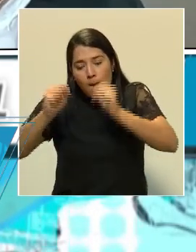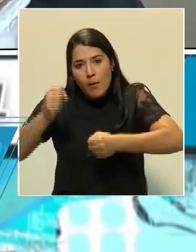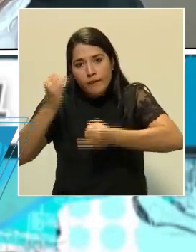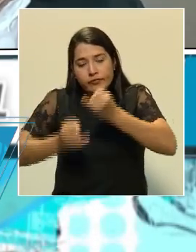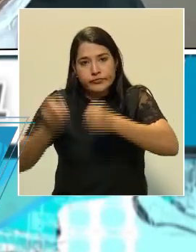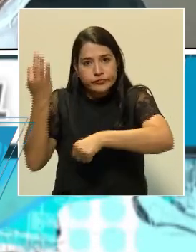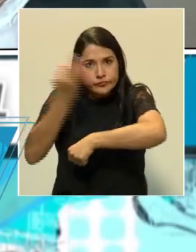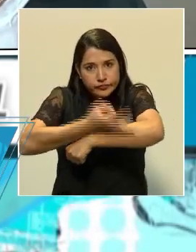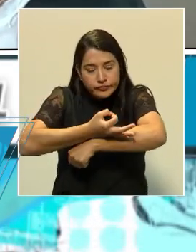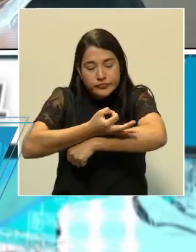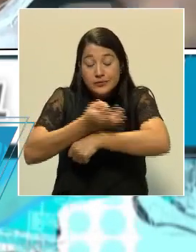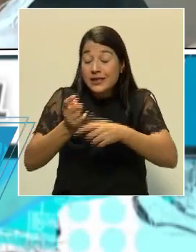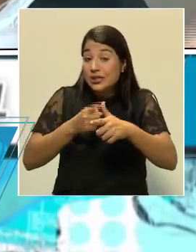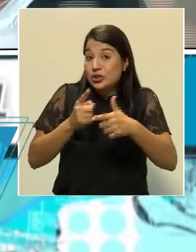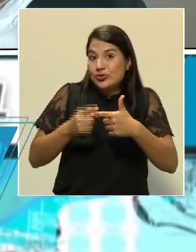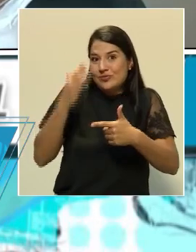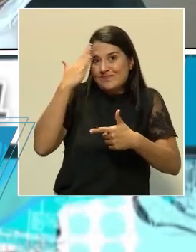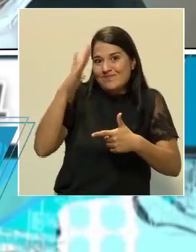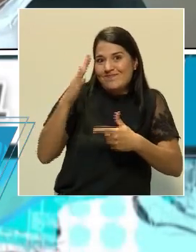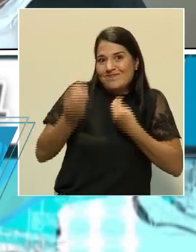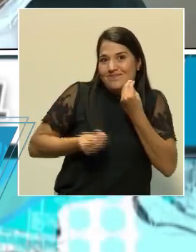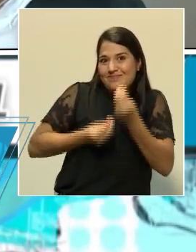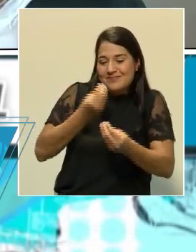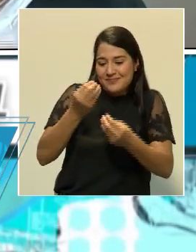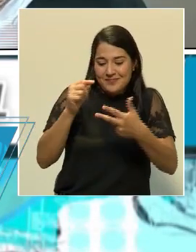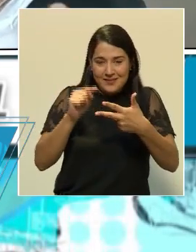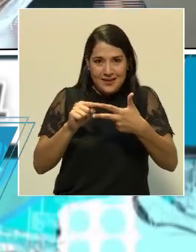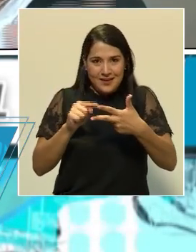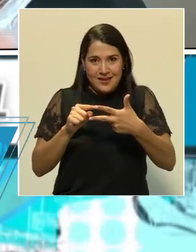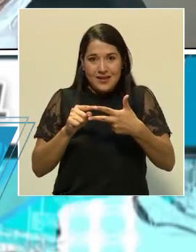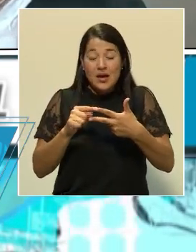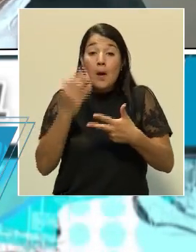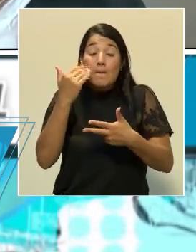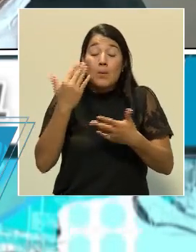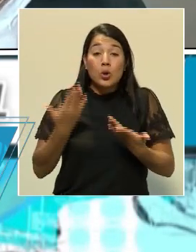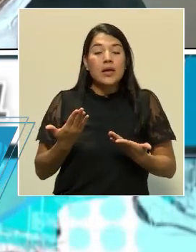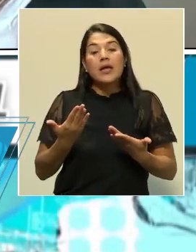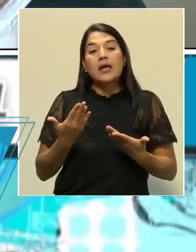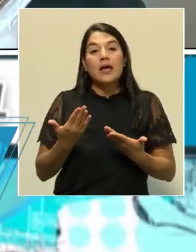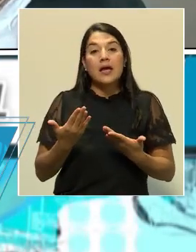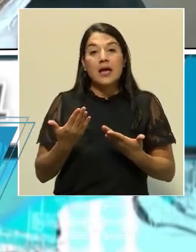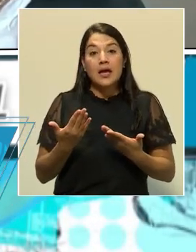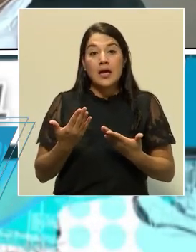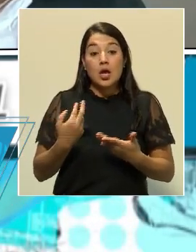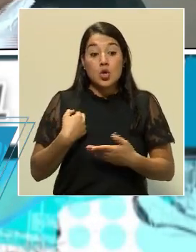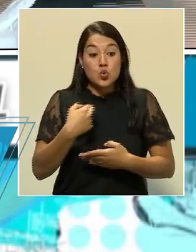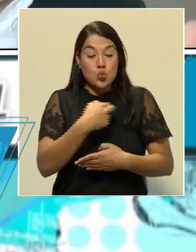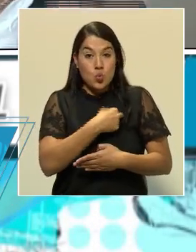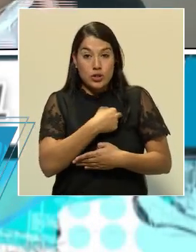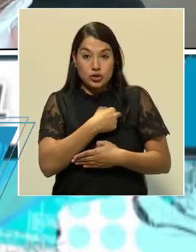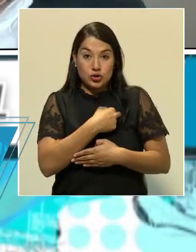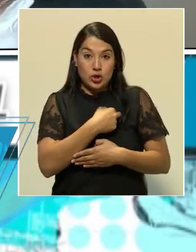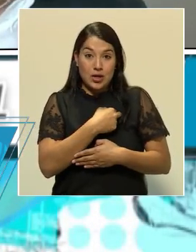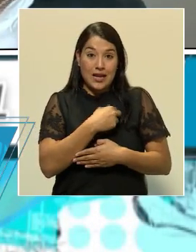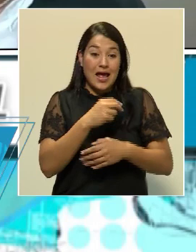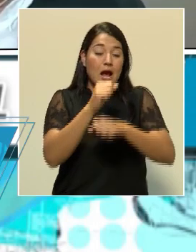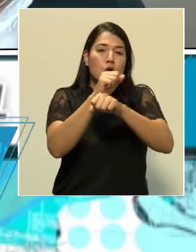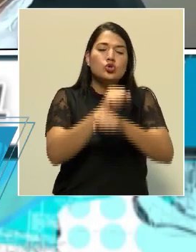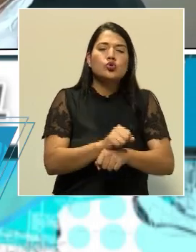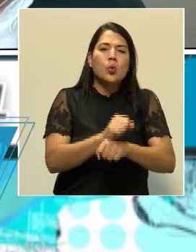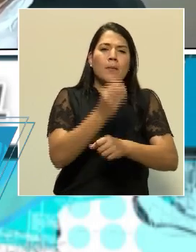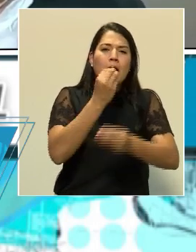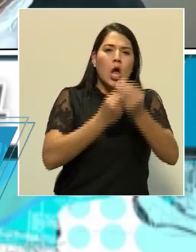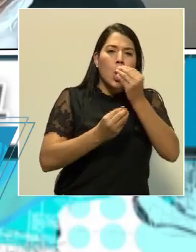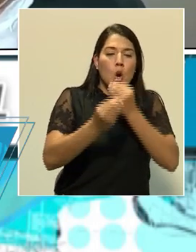los restaurantes en estos días, porque los hábitos del consumo de nuestro consumidor ha cambiado